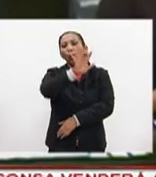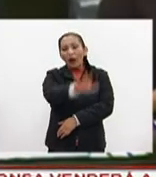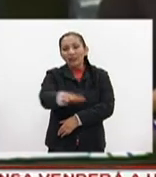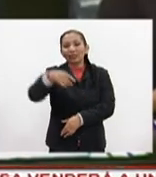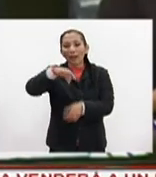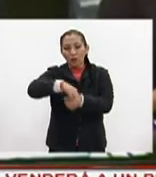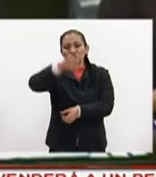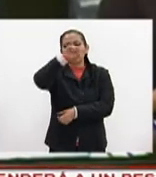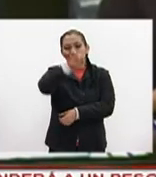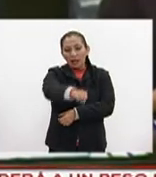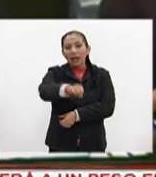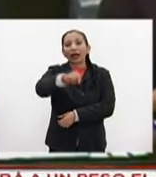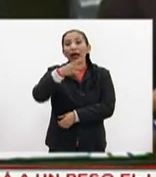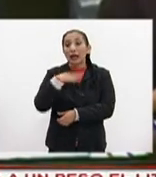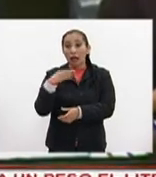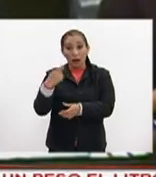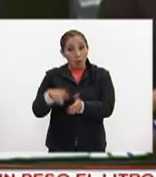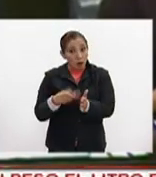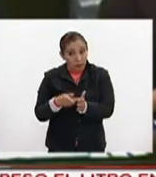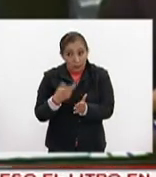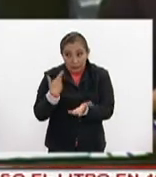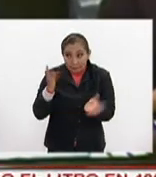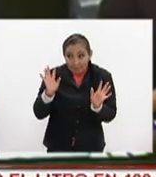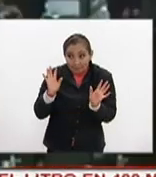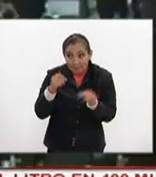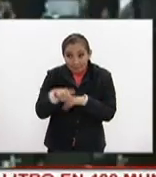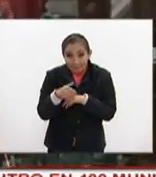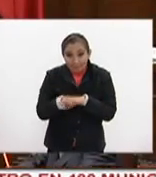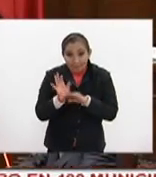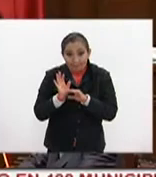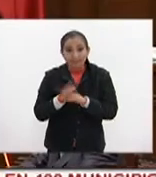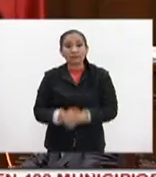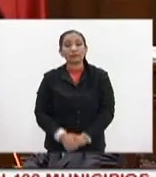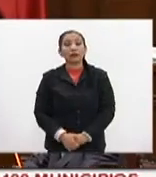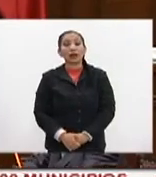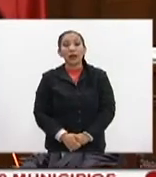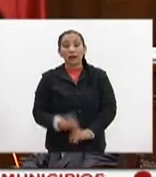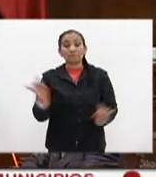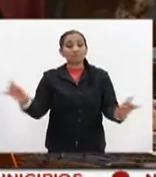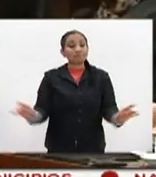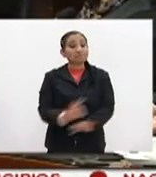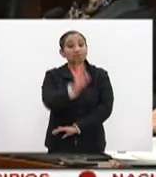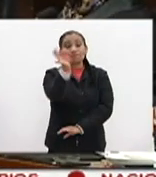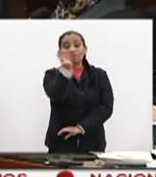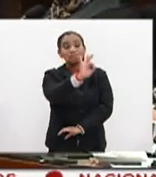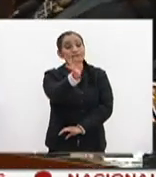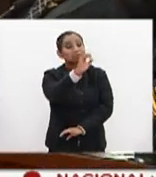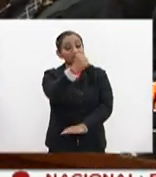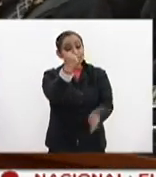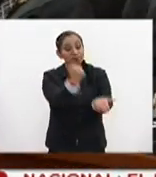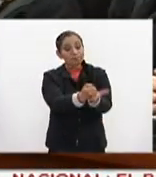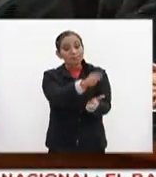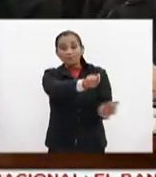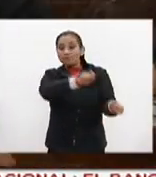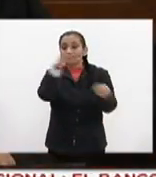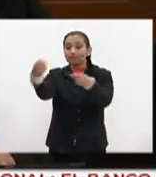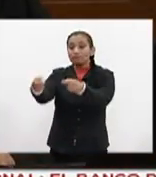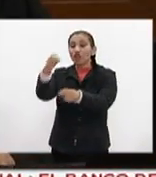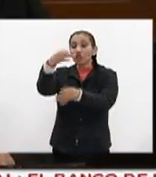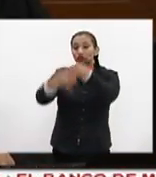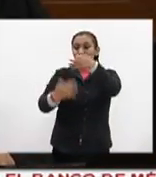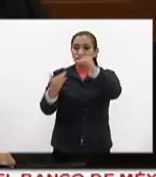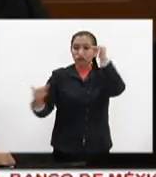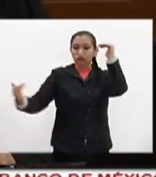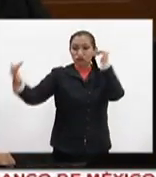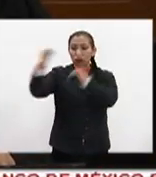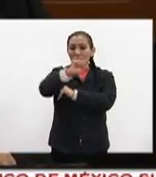250 votos a favor. Quiero rectificar la cifra. En caso de que lo ratifique, será turnado a la Suprema Corte